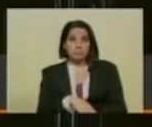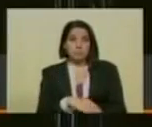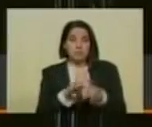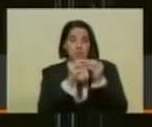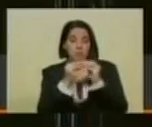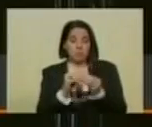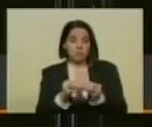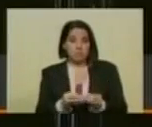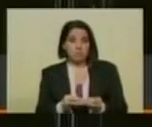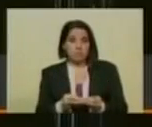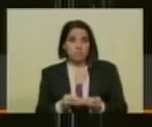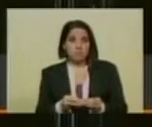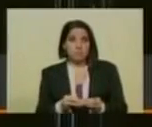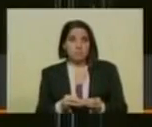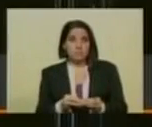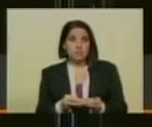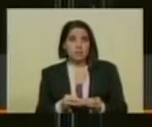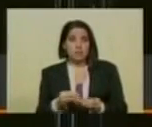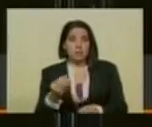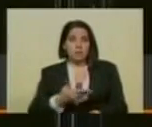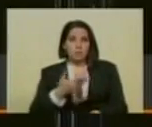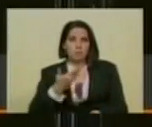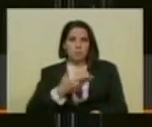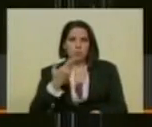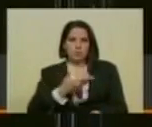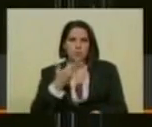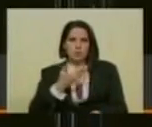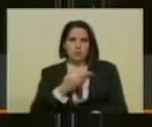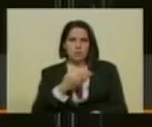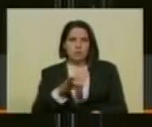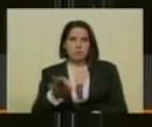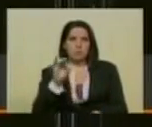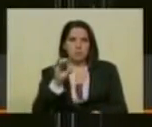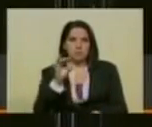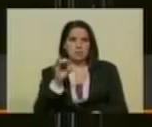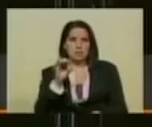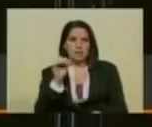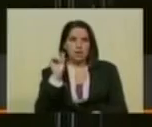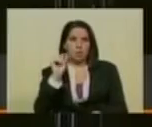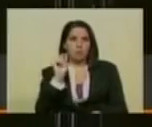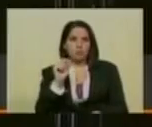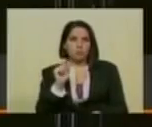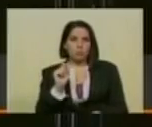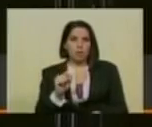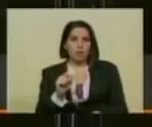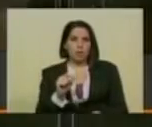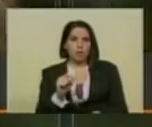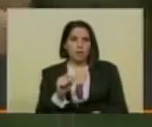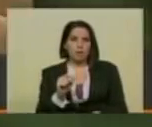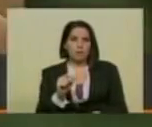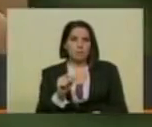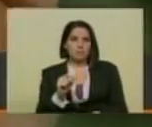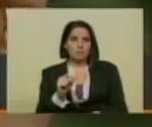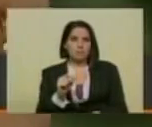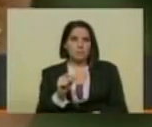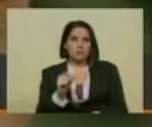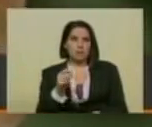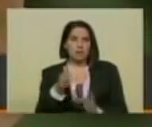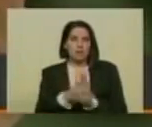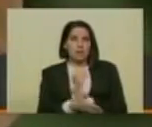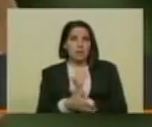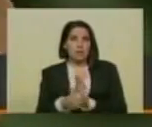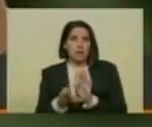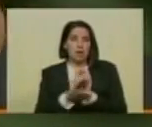perfeccionamiento explícito, específico, puntual de esta constitución madre,